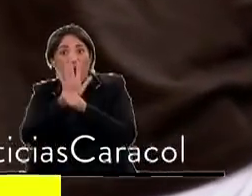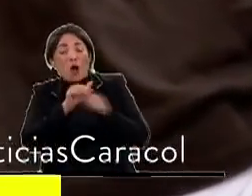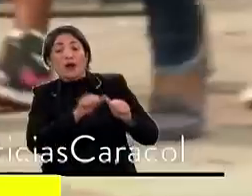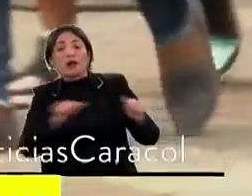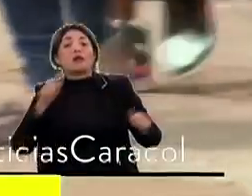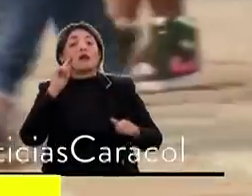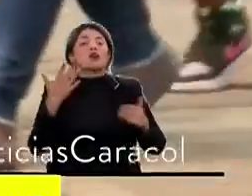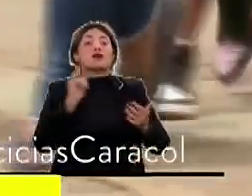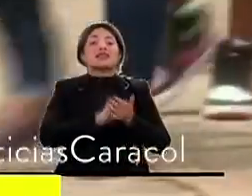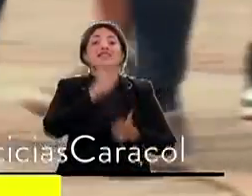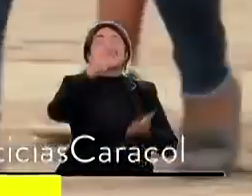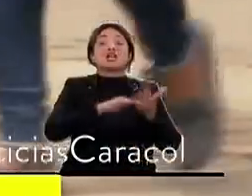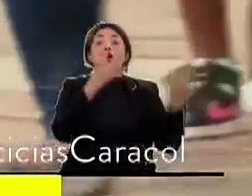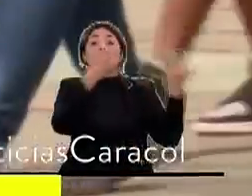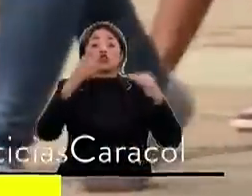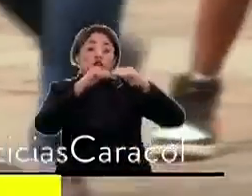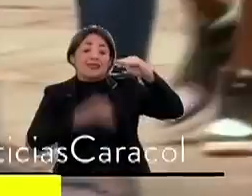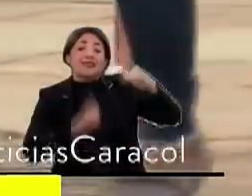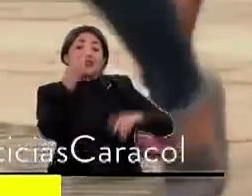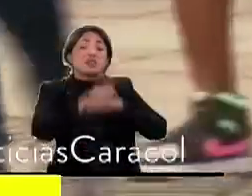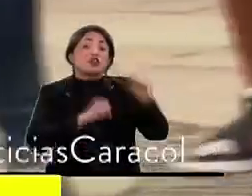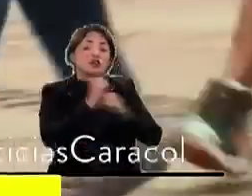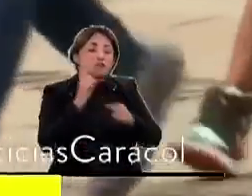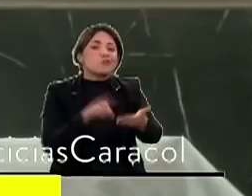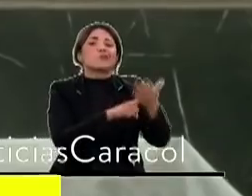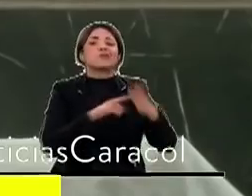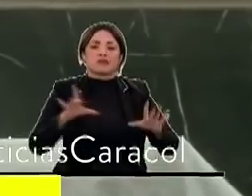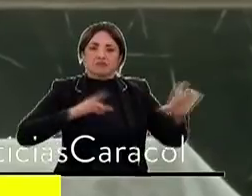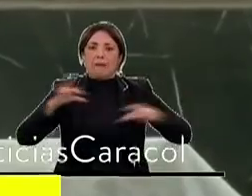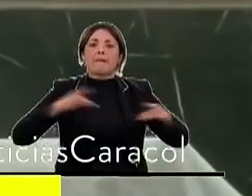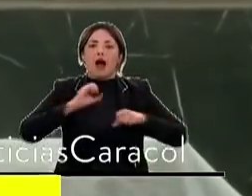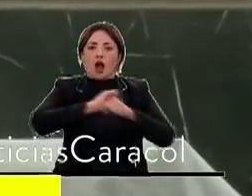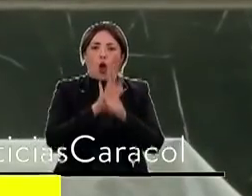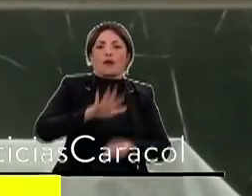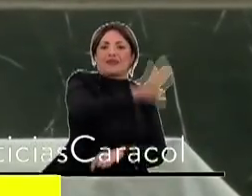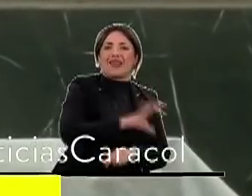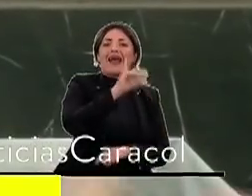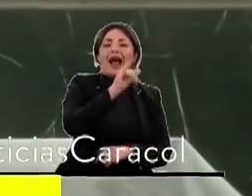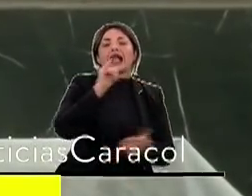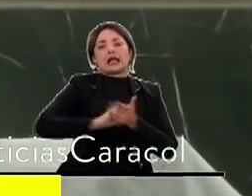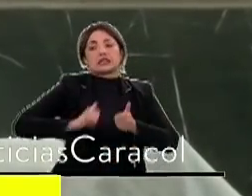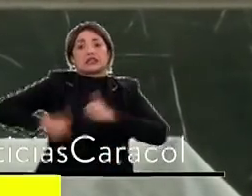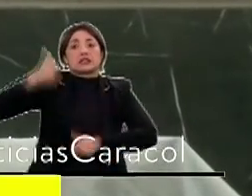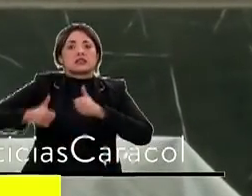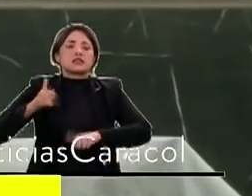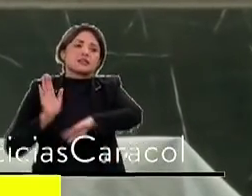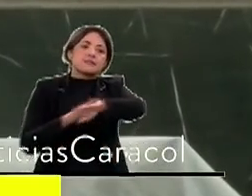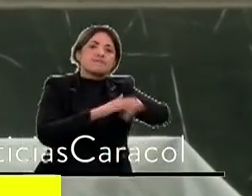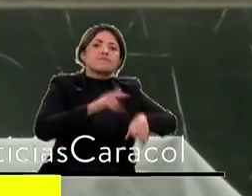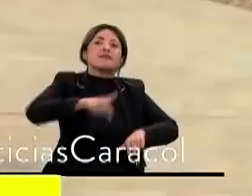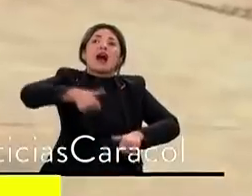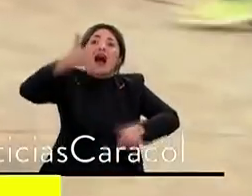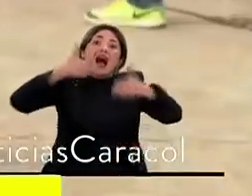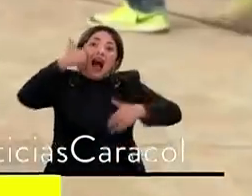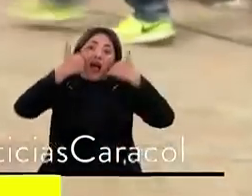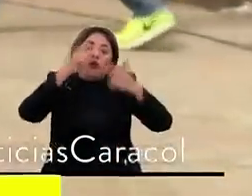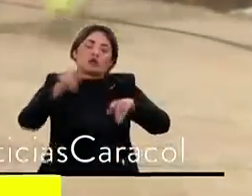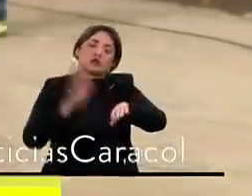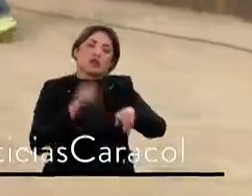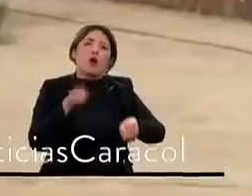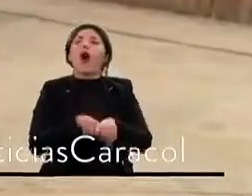18 años han resultado contagiados de COVID-19 en Cali, por lo que las autoridades de salud pidieron a los adultos no bajar la guardia con